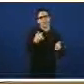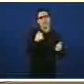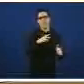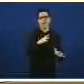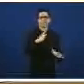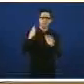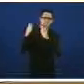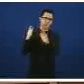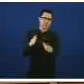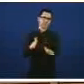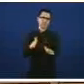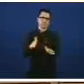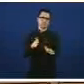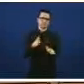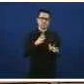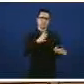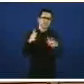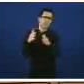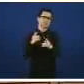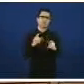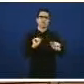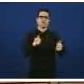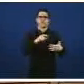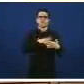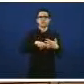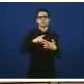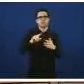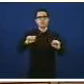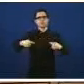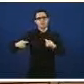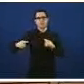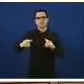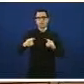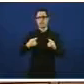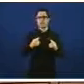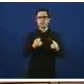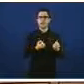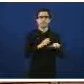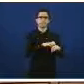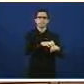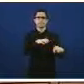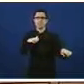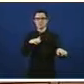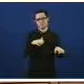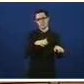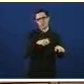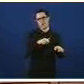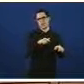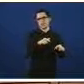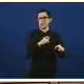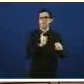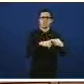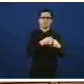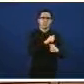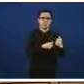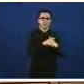se suscribiron Boa parte das preferentes Que hoxe son objeto de esta pregunta E non ven dunha